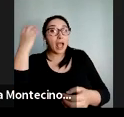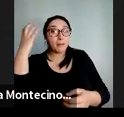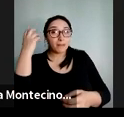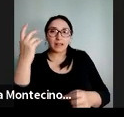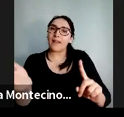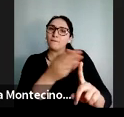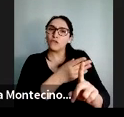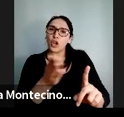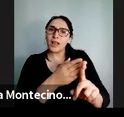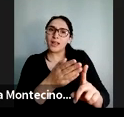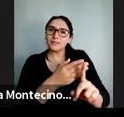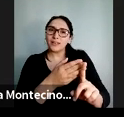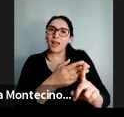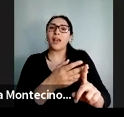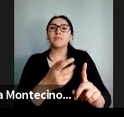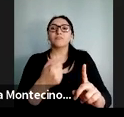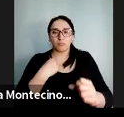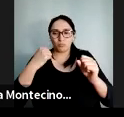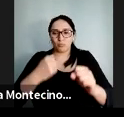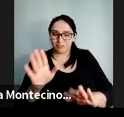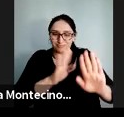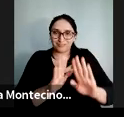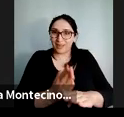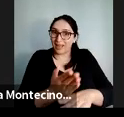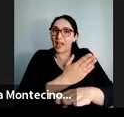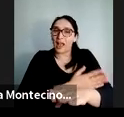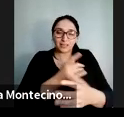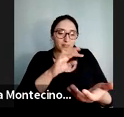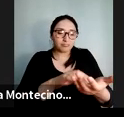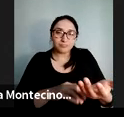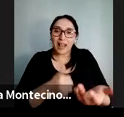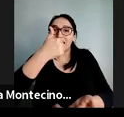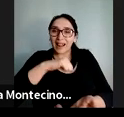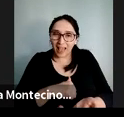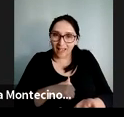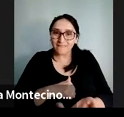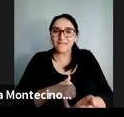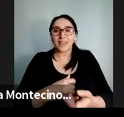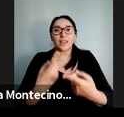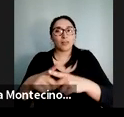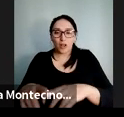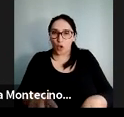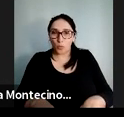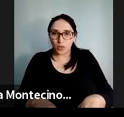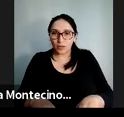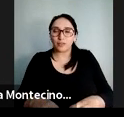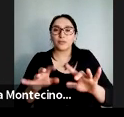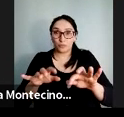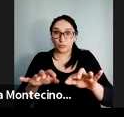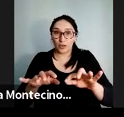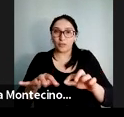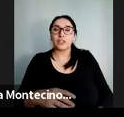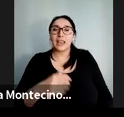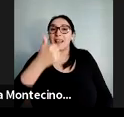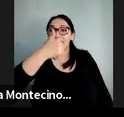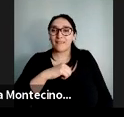manera nuestras contraseñas, nuestras plataformas, dispositivos, entre otros. Hace poquito sacamos una guía sobre contraseñas,